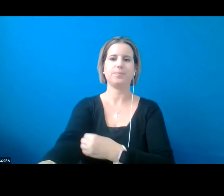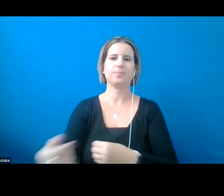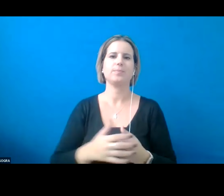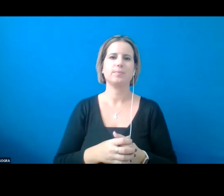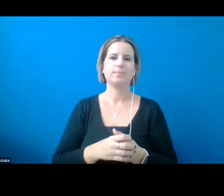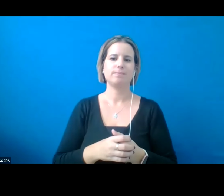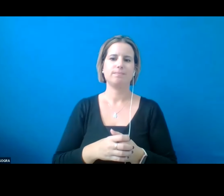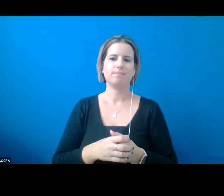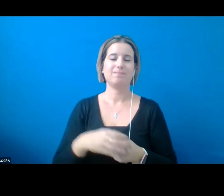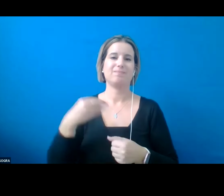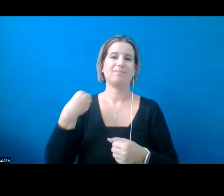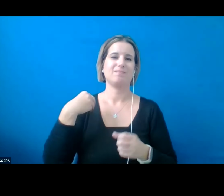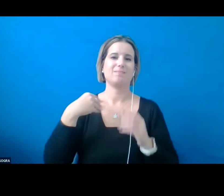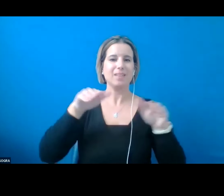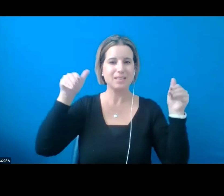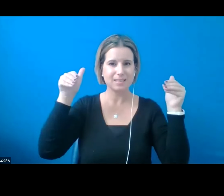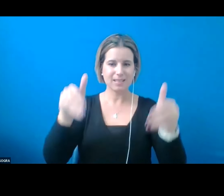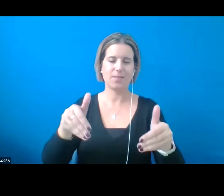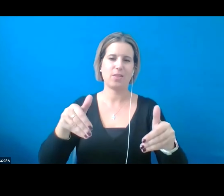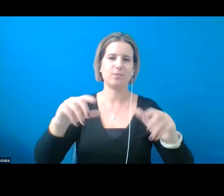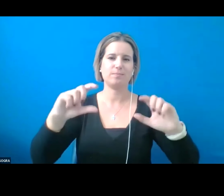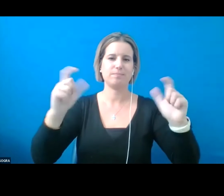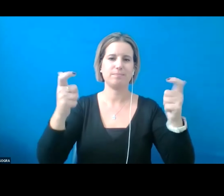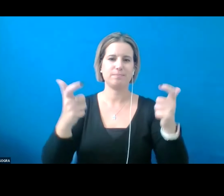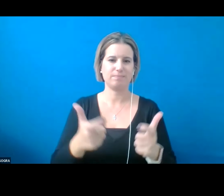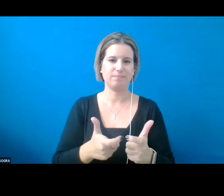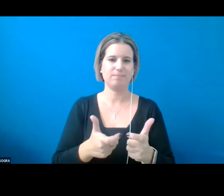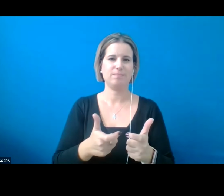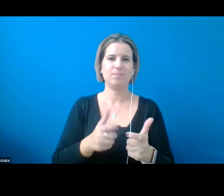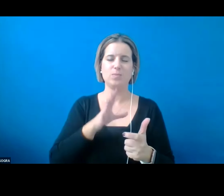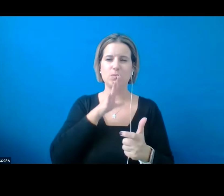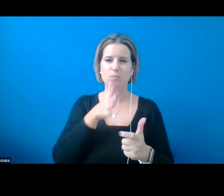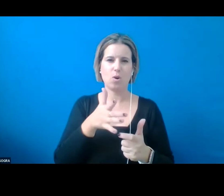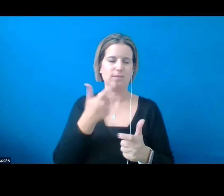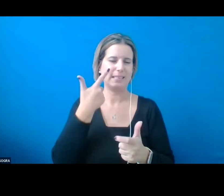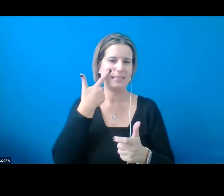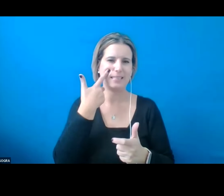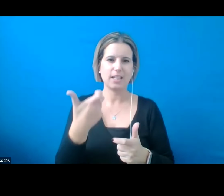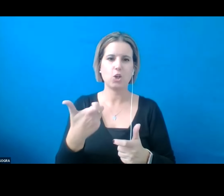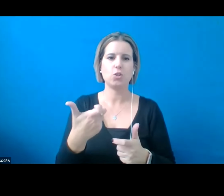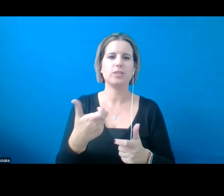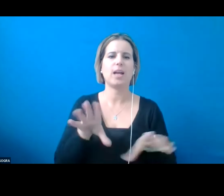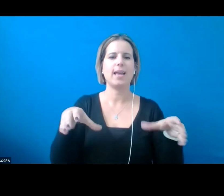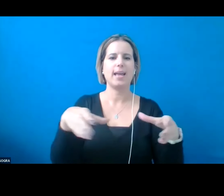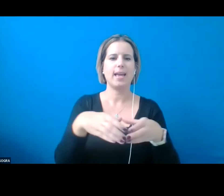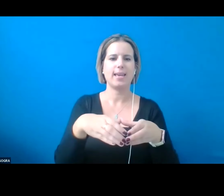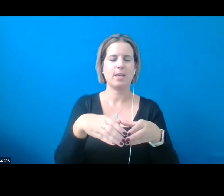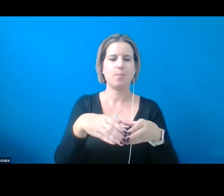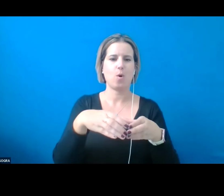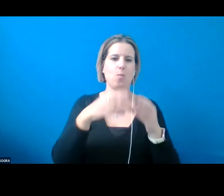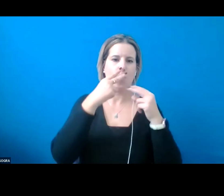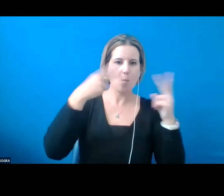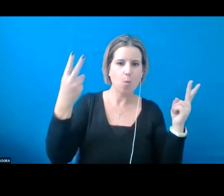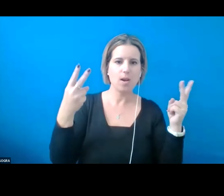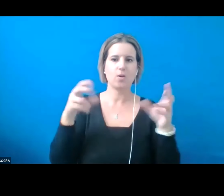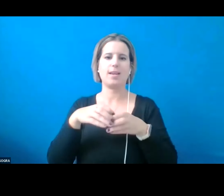esa intervención hombre se ha ido diluyendo porque es cierto que han aumentado muchísimo los dispositivos tanto públicos como